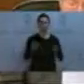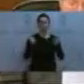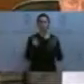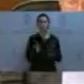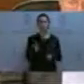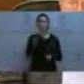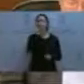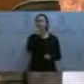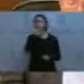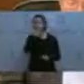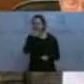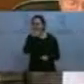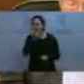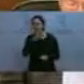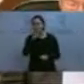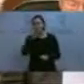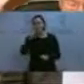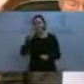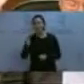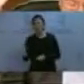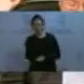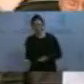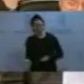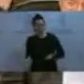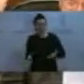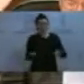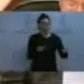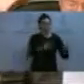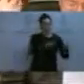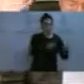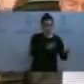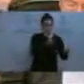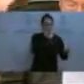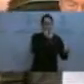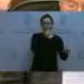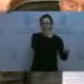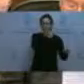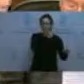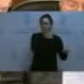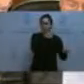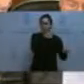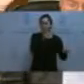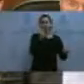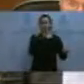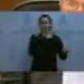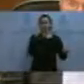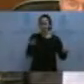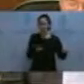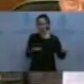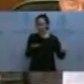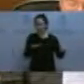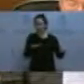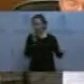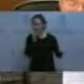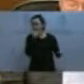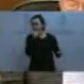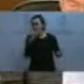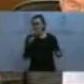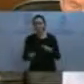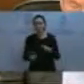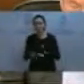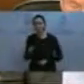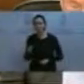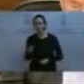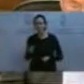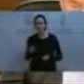UCA al nuevo UCA y no hacer un estudio paralelo de ese proyecto que qué se iba a hacer con el viejo UCA. Pero también